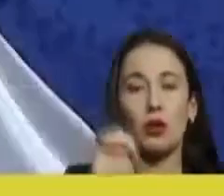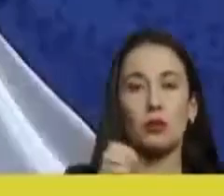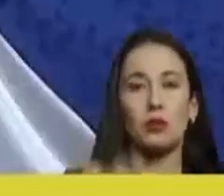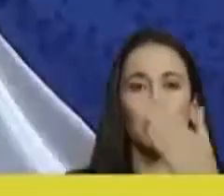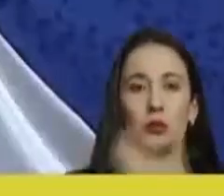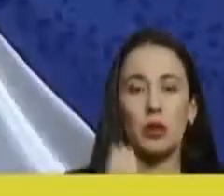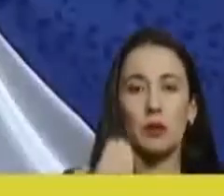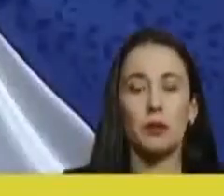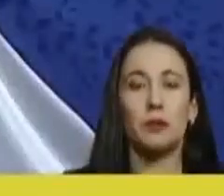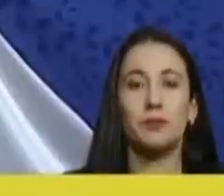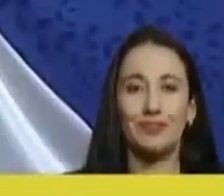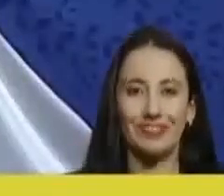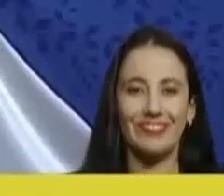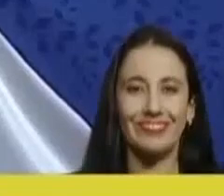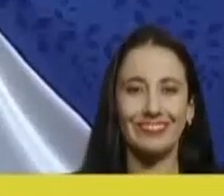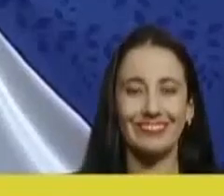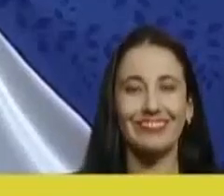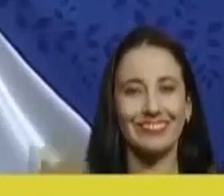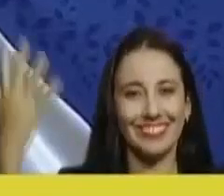Sin.